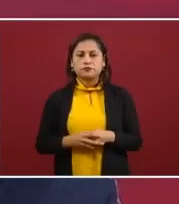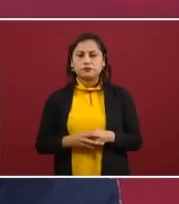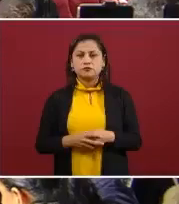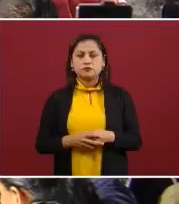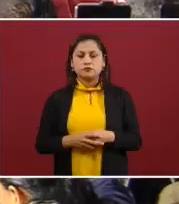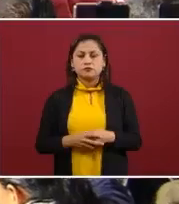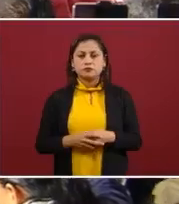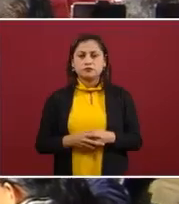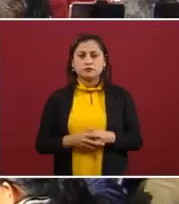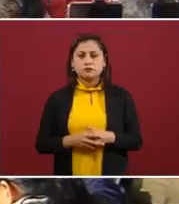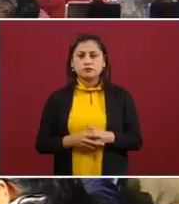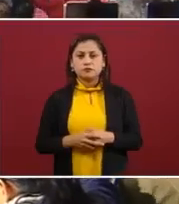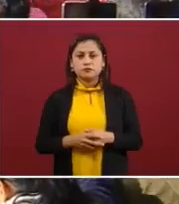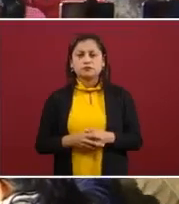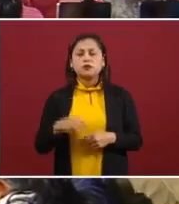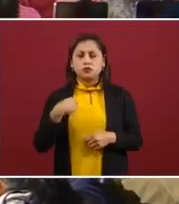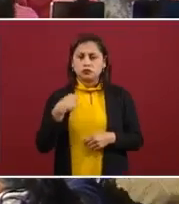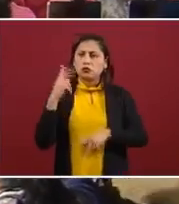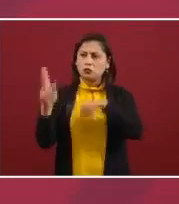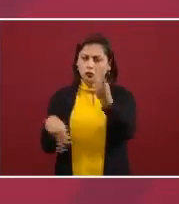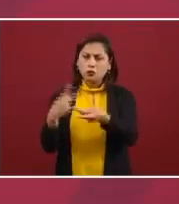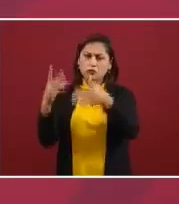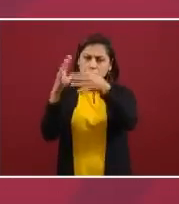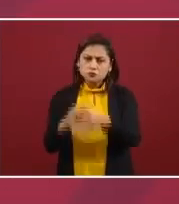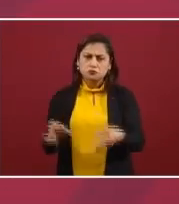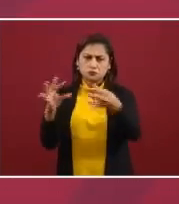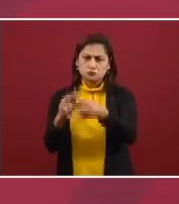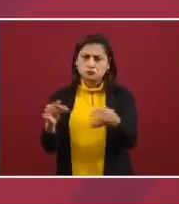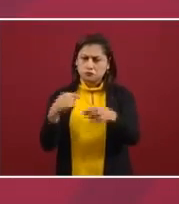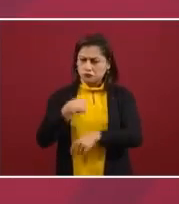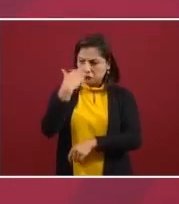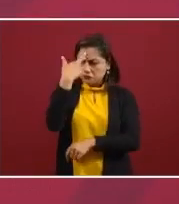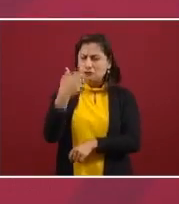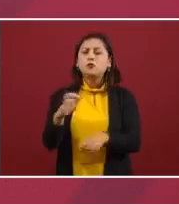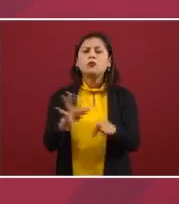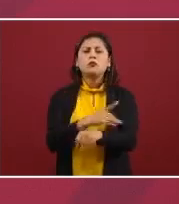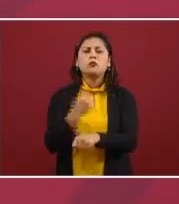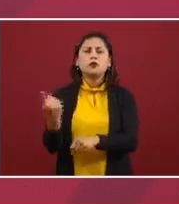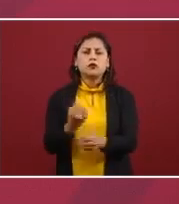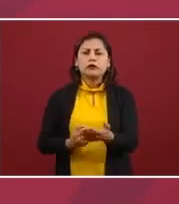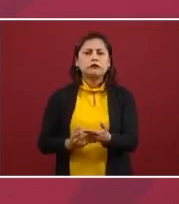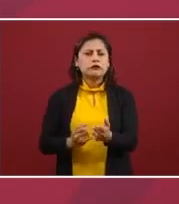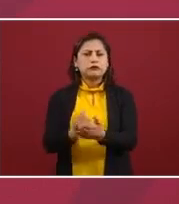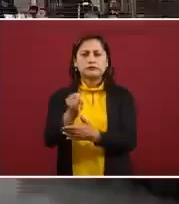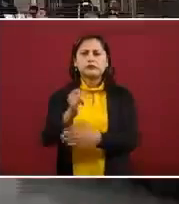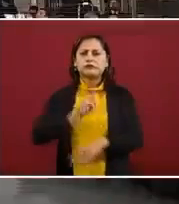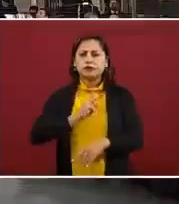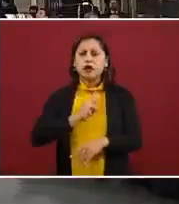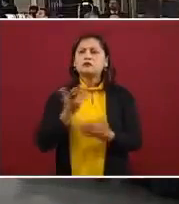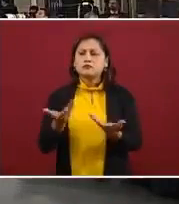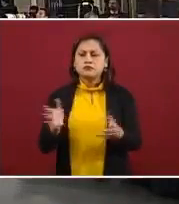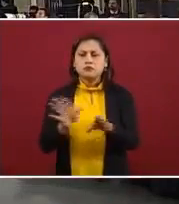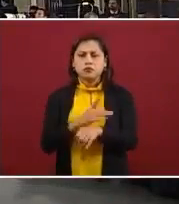jueves, asegurando que de esa manera se lograron evitar decenas de muertes de civiles inocentes y miembros de las Fuerzas